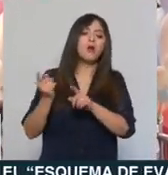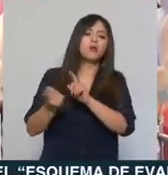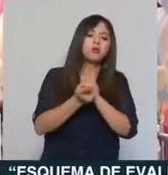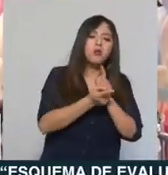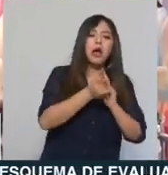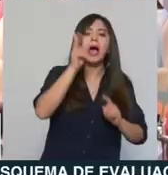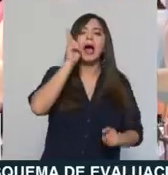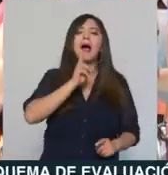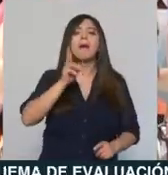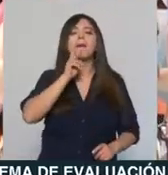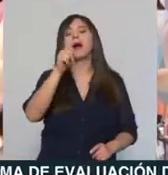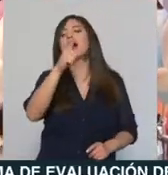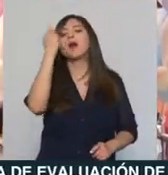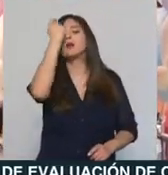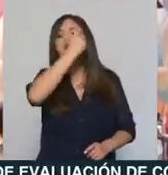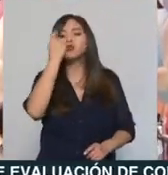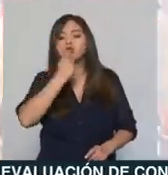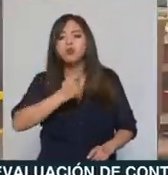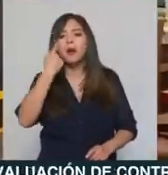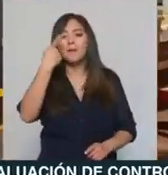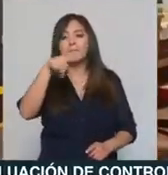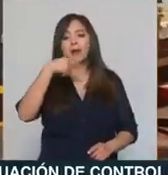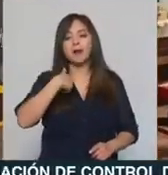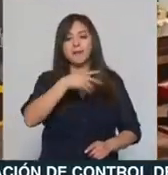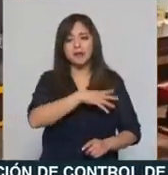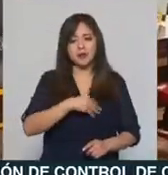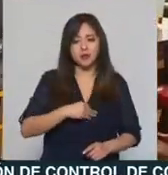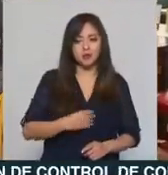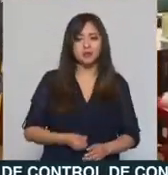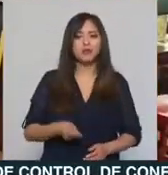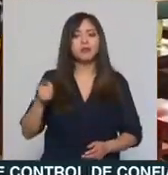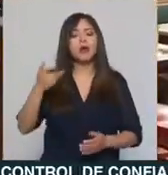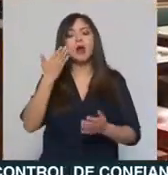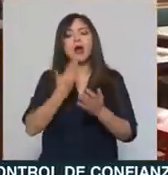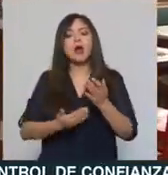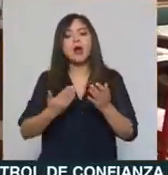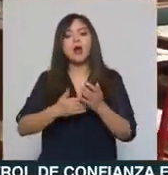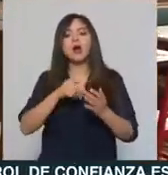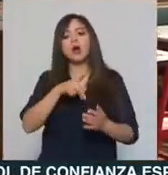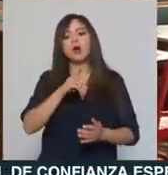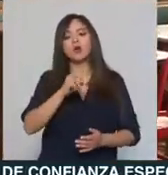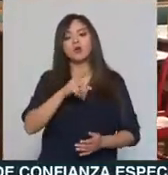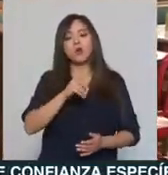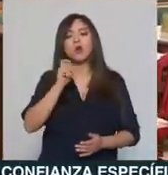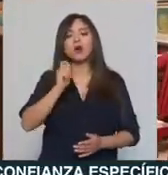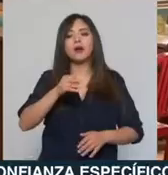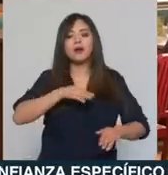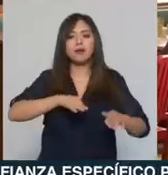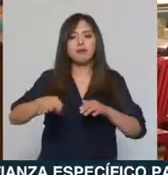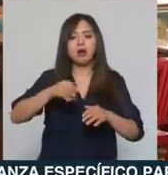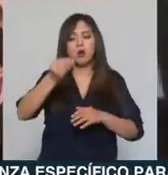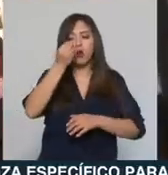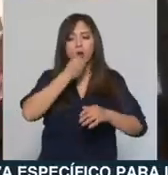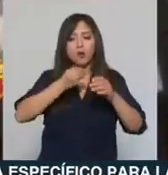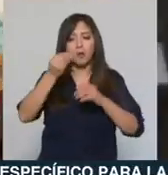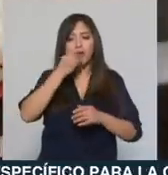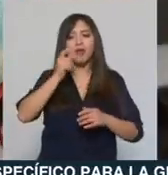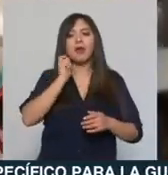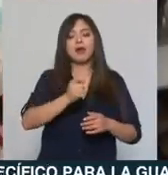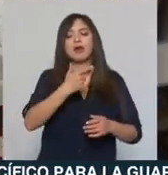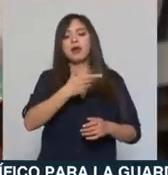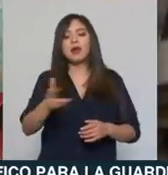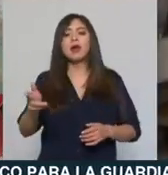maquíllate, ¿no? Maquíllate para mi hijo, ¿no? Actualmente, Costco trabaja en un restaurante de comida rápida, en